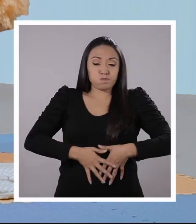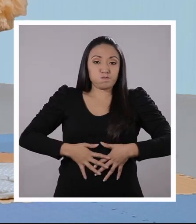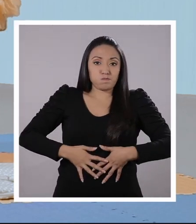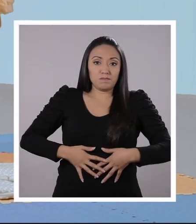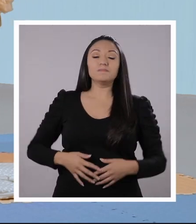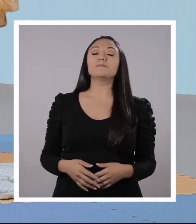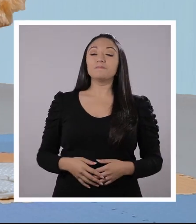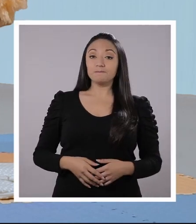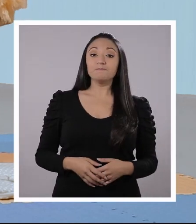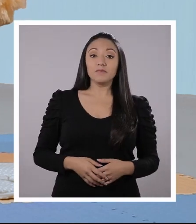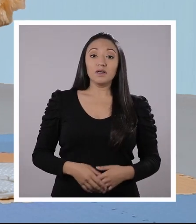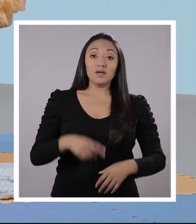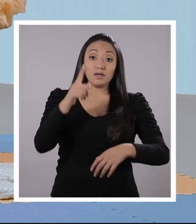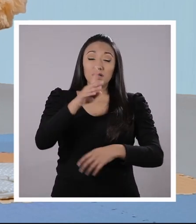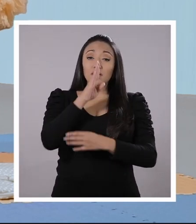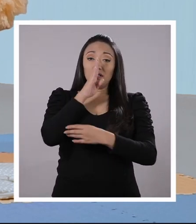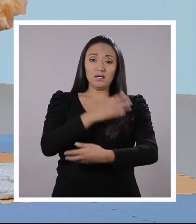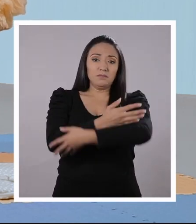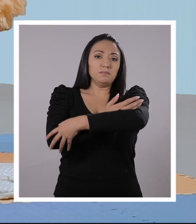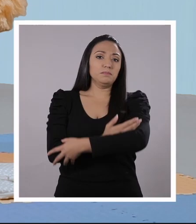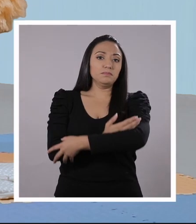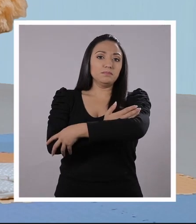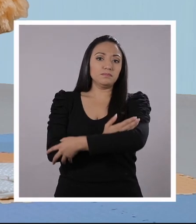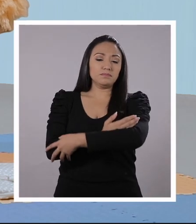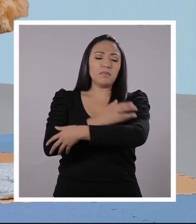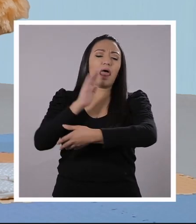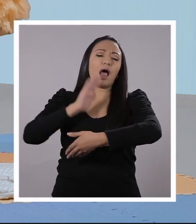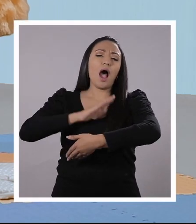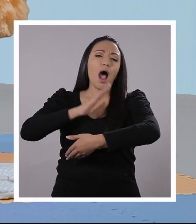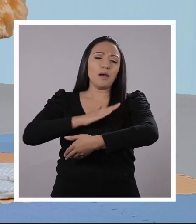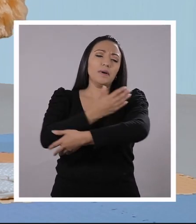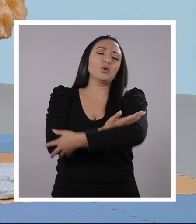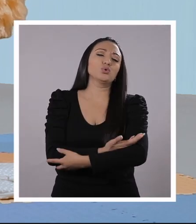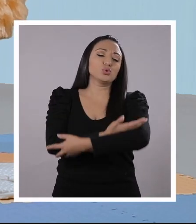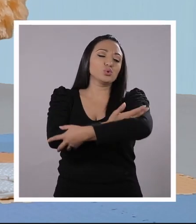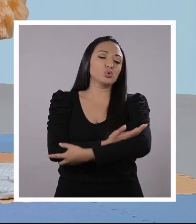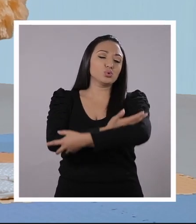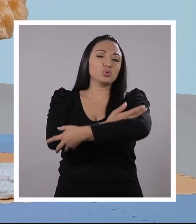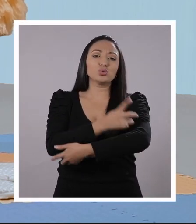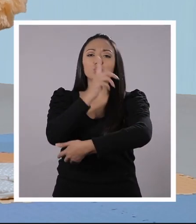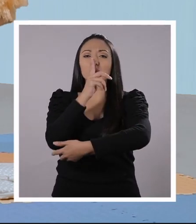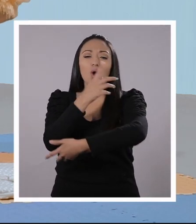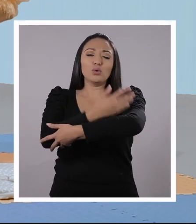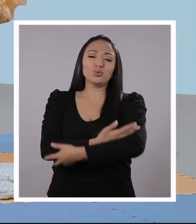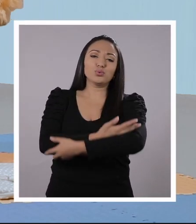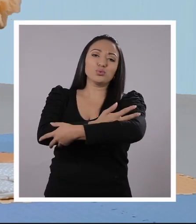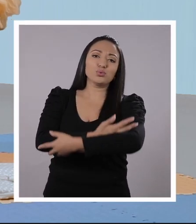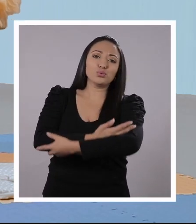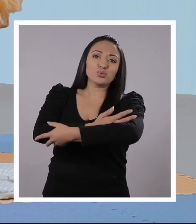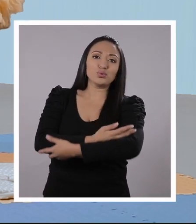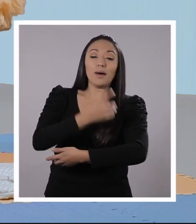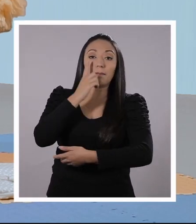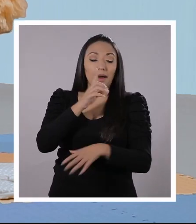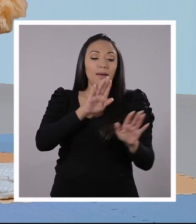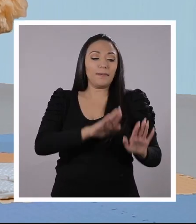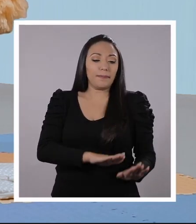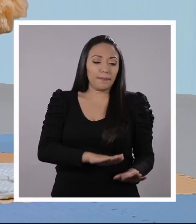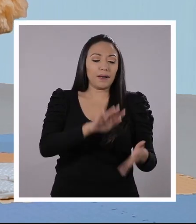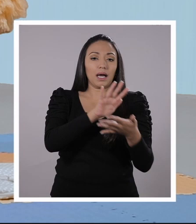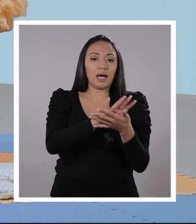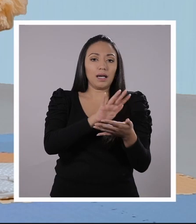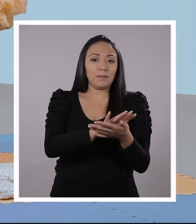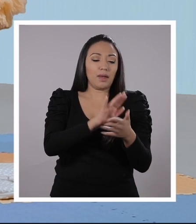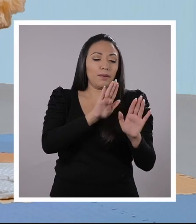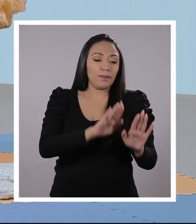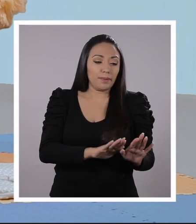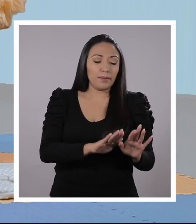mamá, ¿sí? Y es una posición que por lo general la utilizamos mucho para calmar a nuestros bebés, para que estén nuevamente relajados,